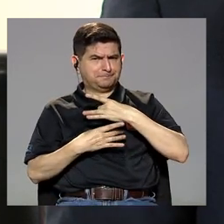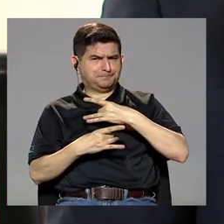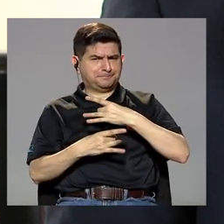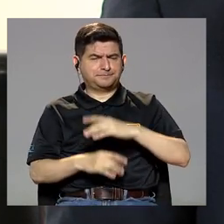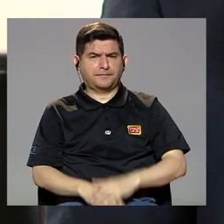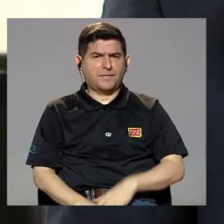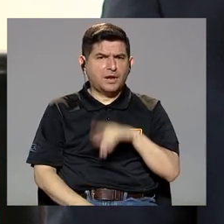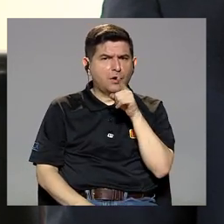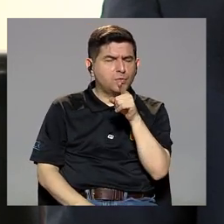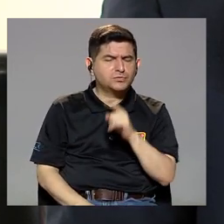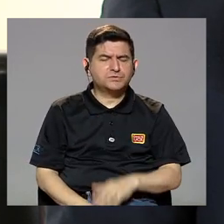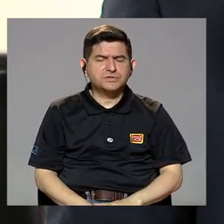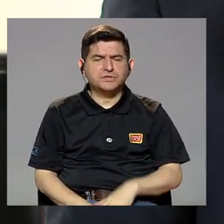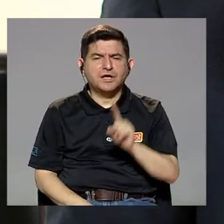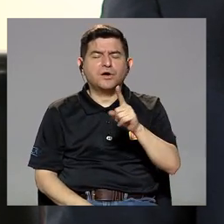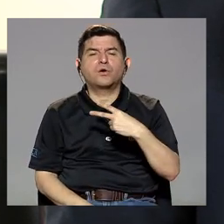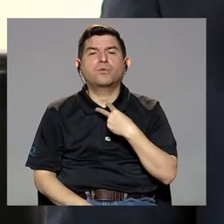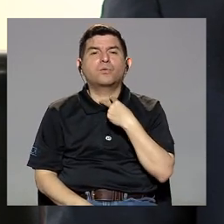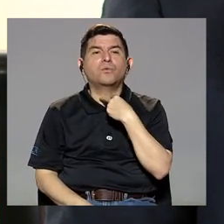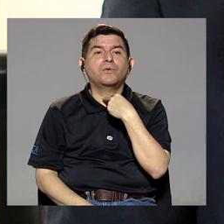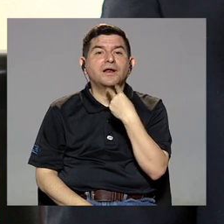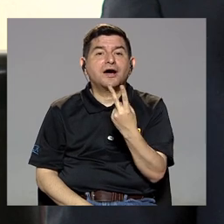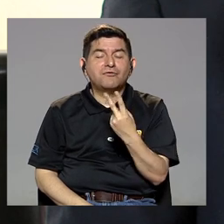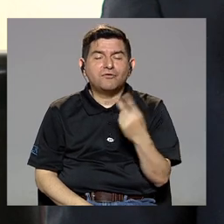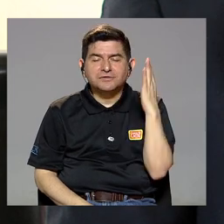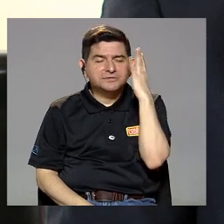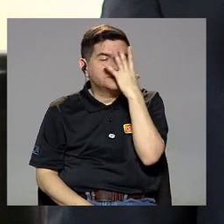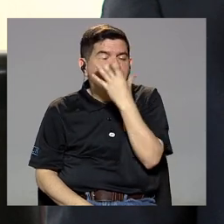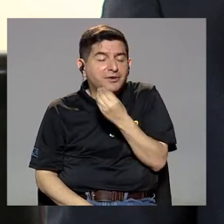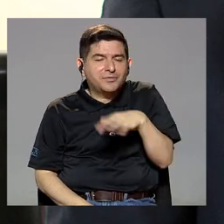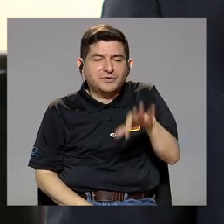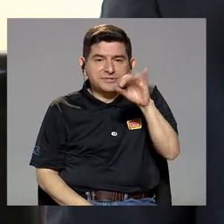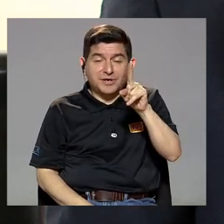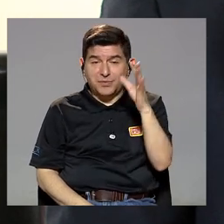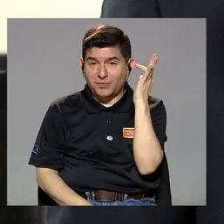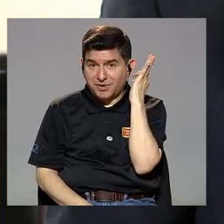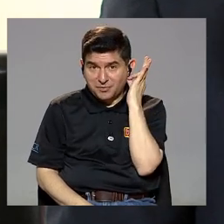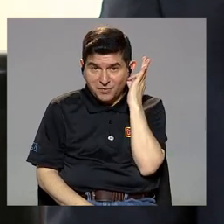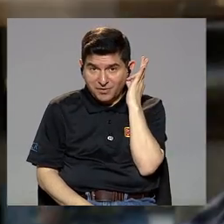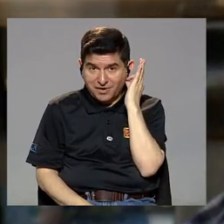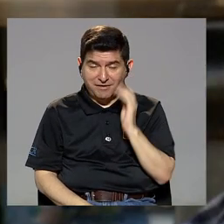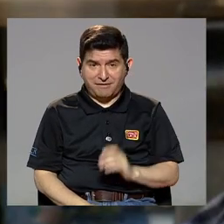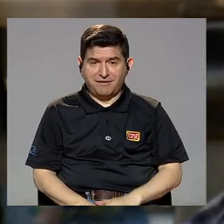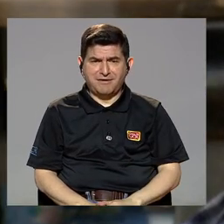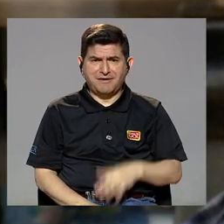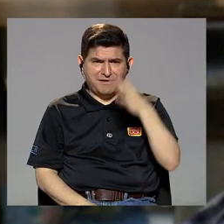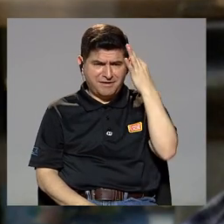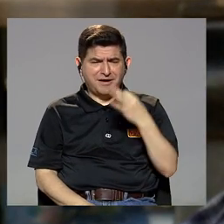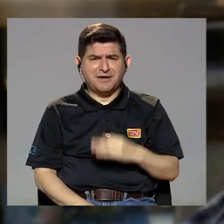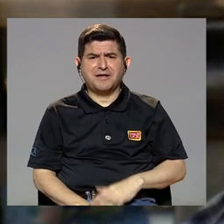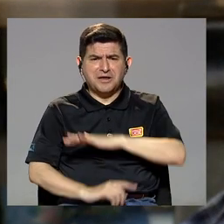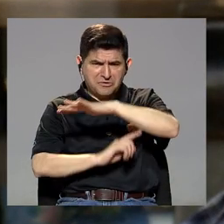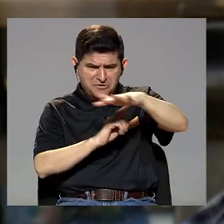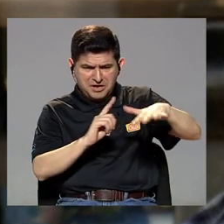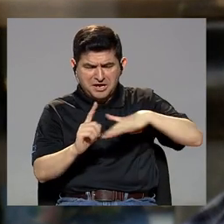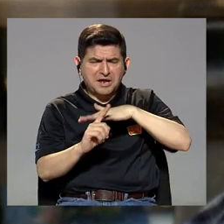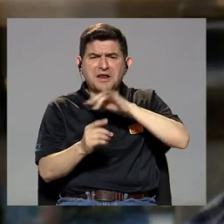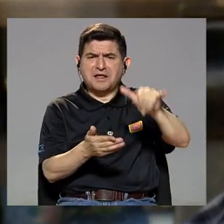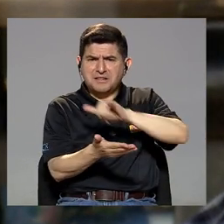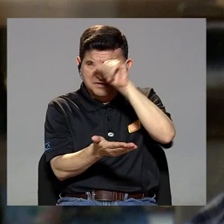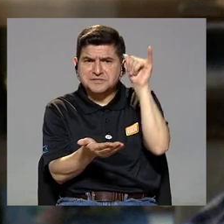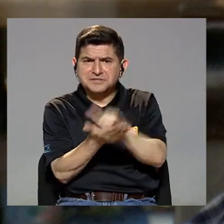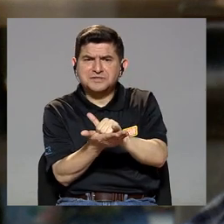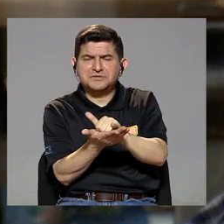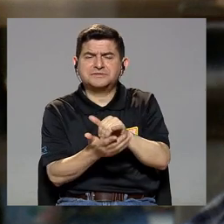ustedes encontrar una voz bellísima de una mujer que casualmente creo que estaba en los alrededores de san josé y